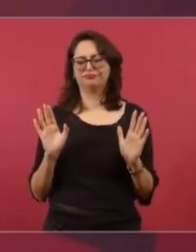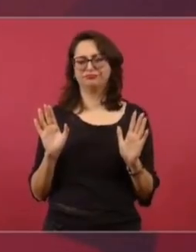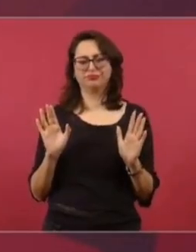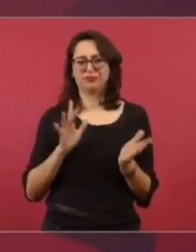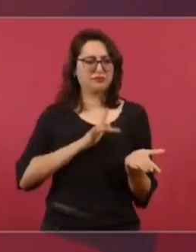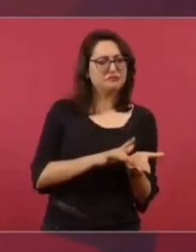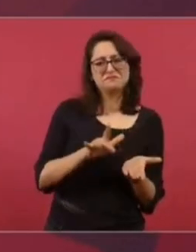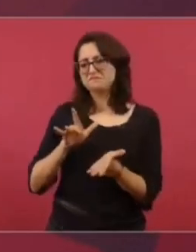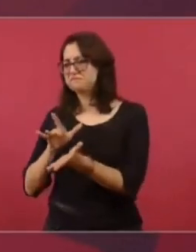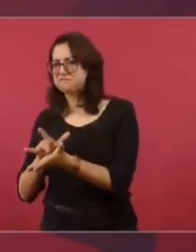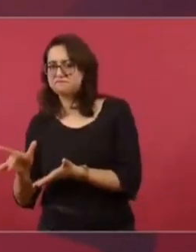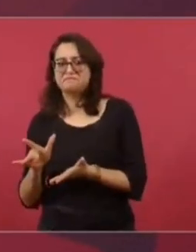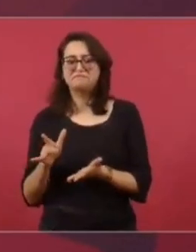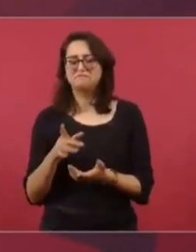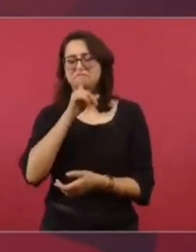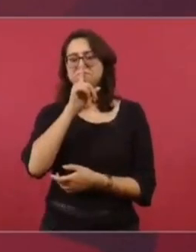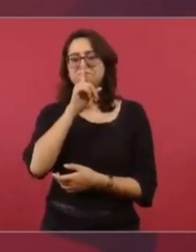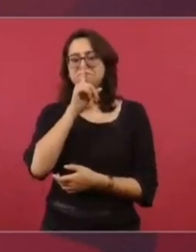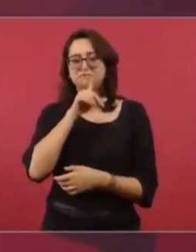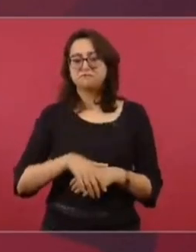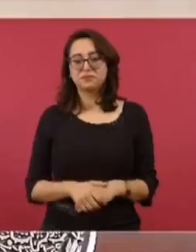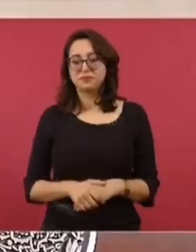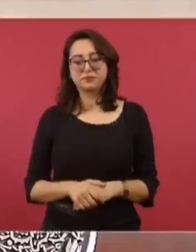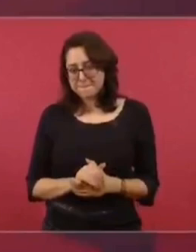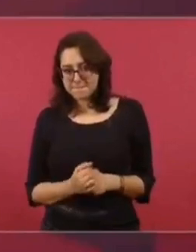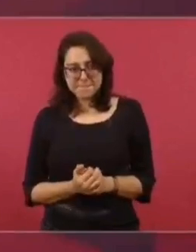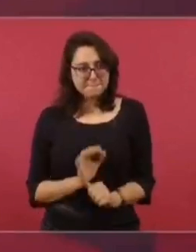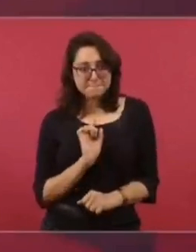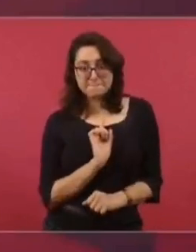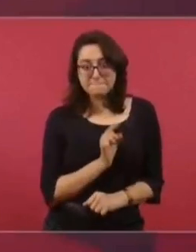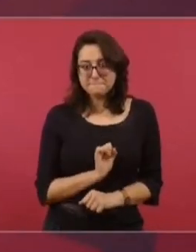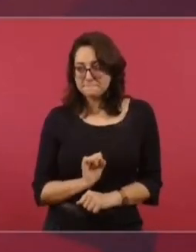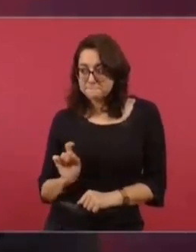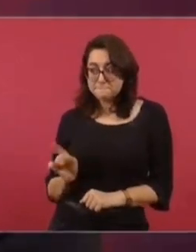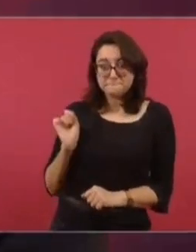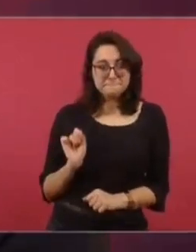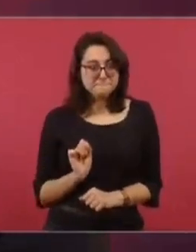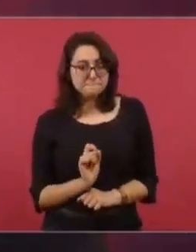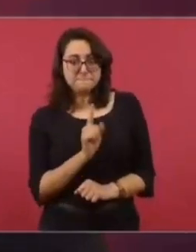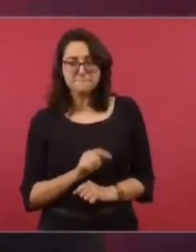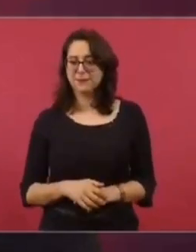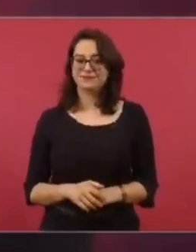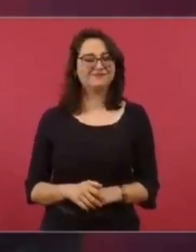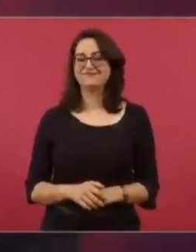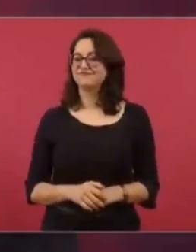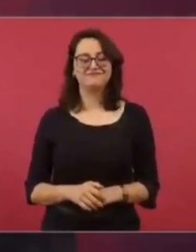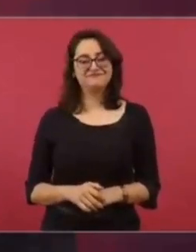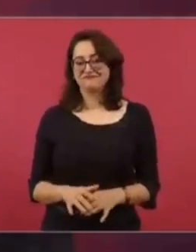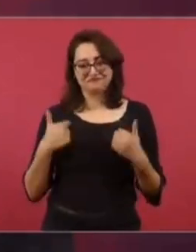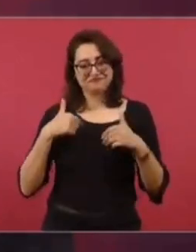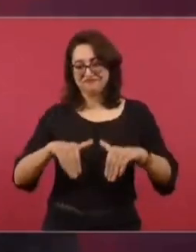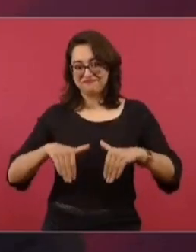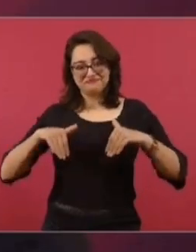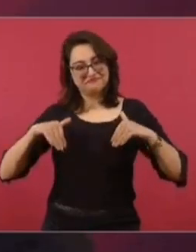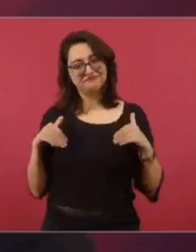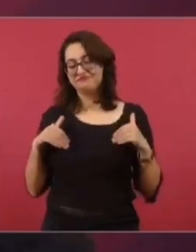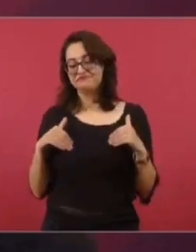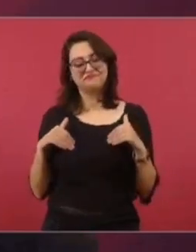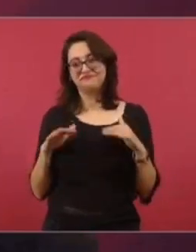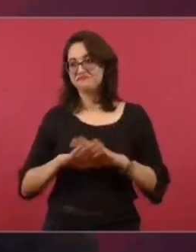han cargado los dados, las cartas no están marcadas. Es democracia y es mandar muy lejos